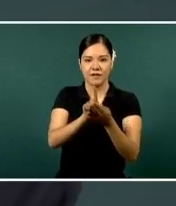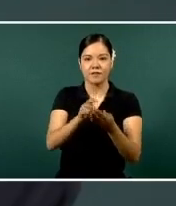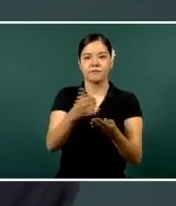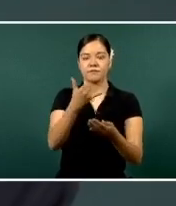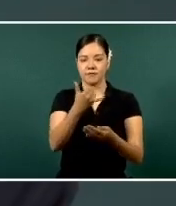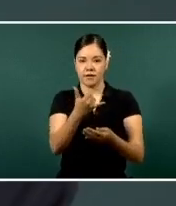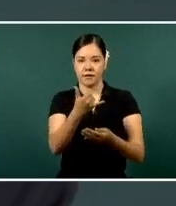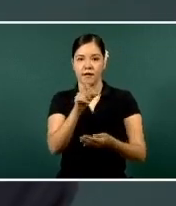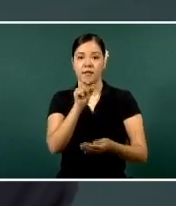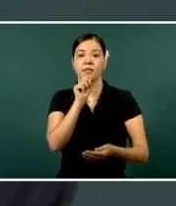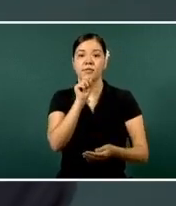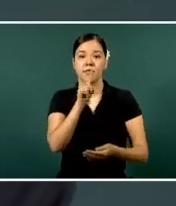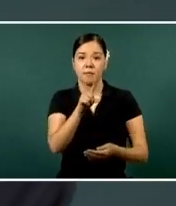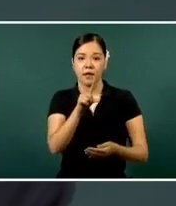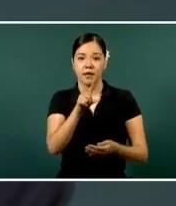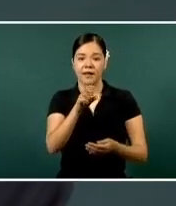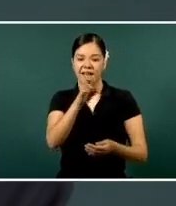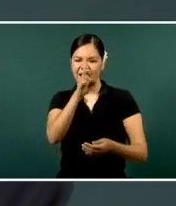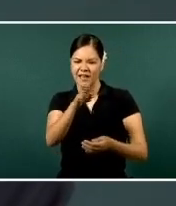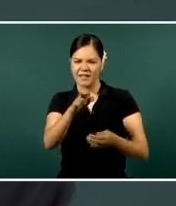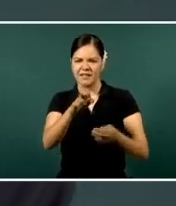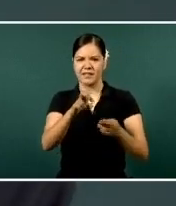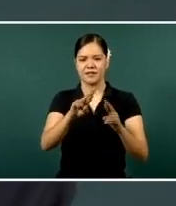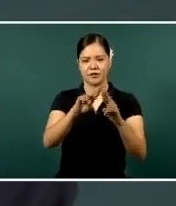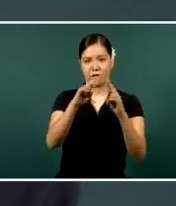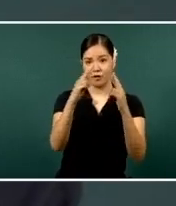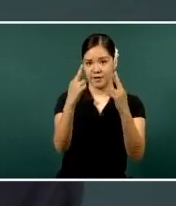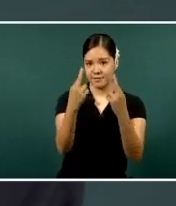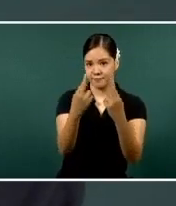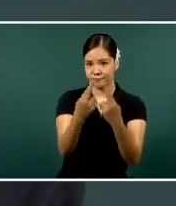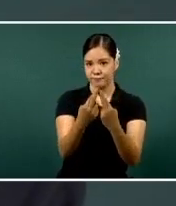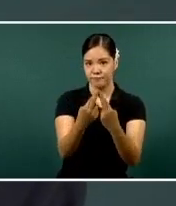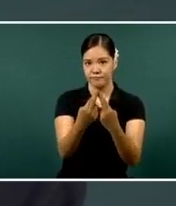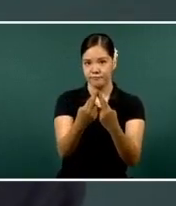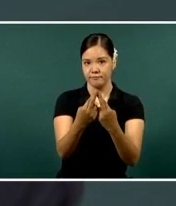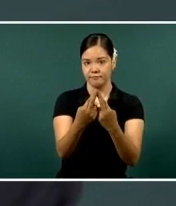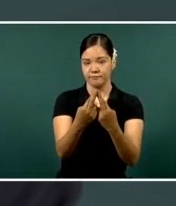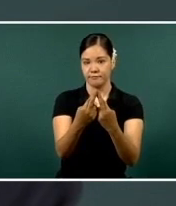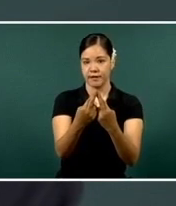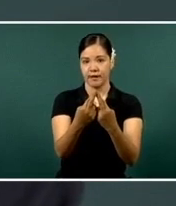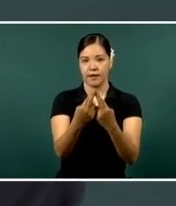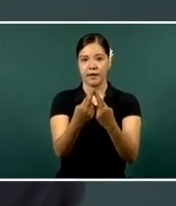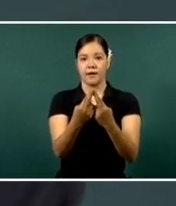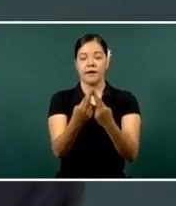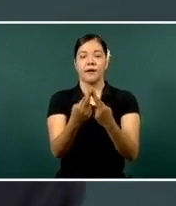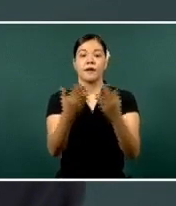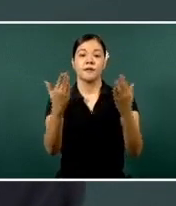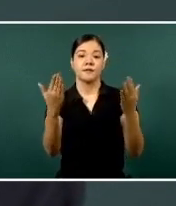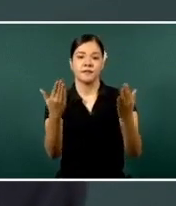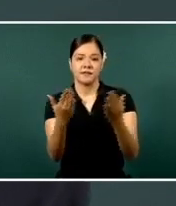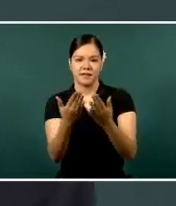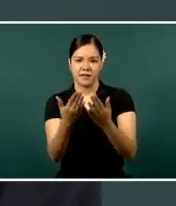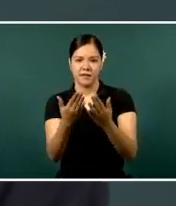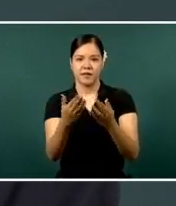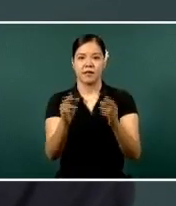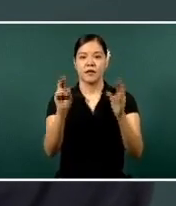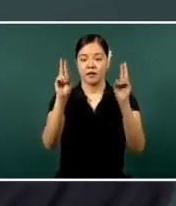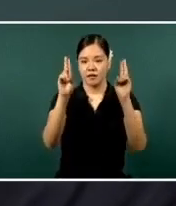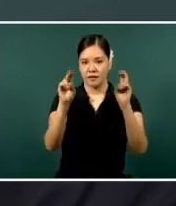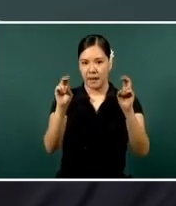También esas reuniones se llevan a cabo, como es el caso de